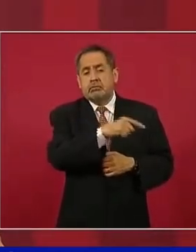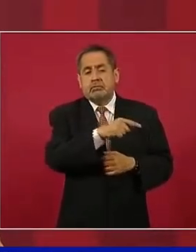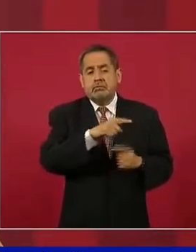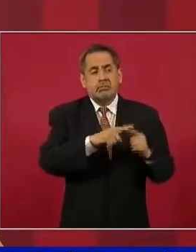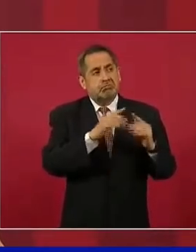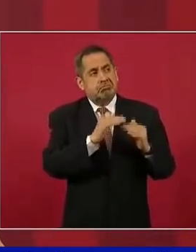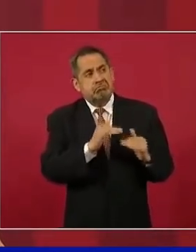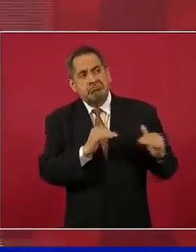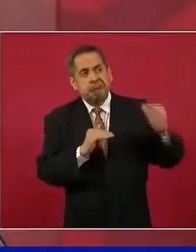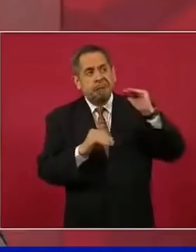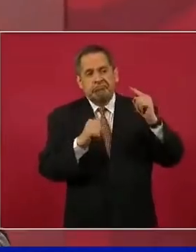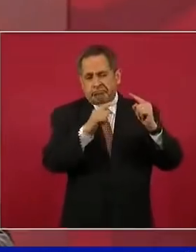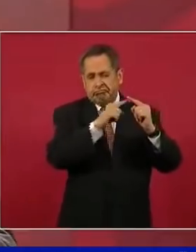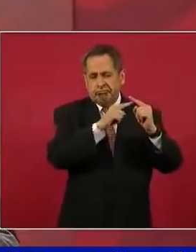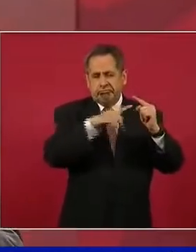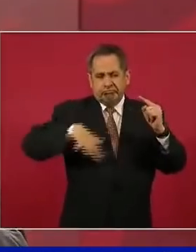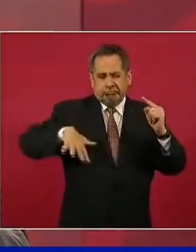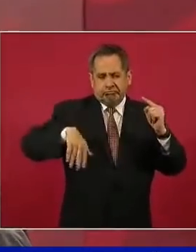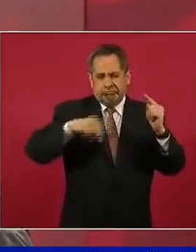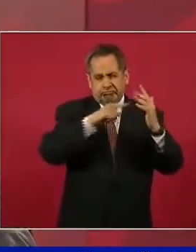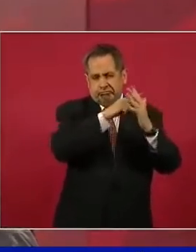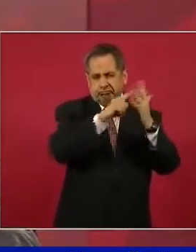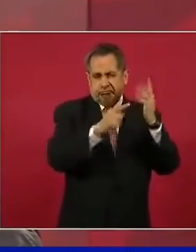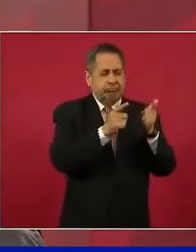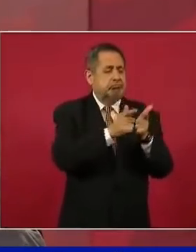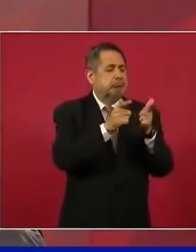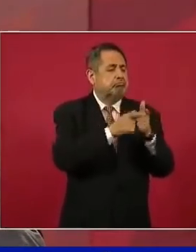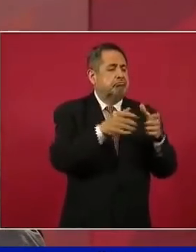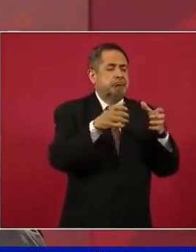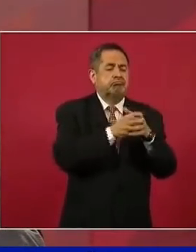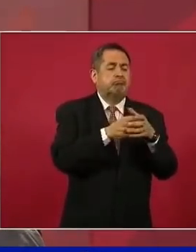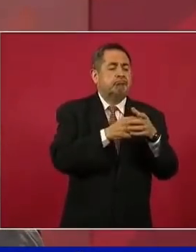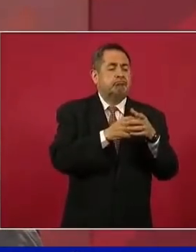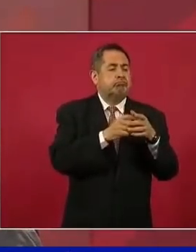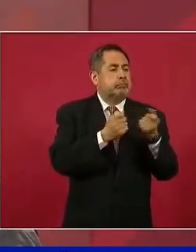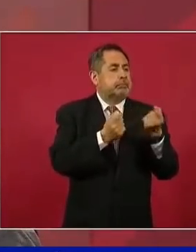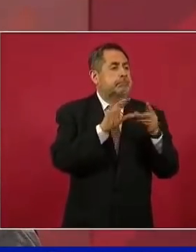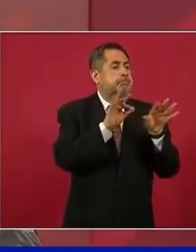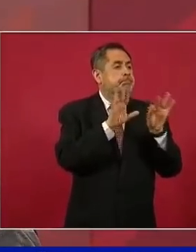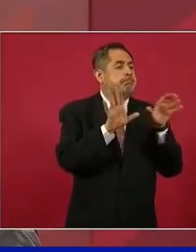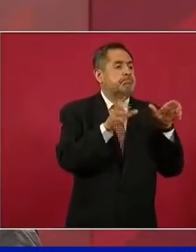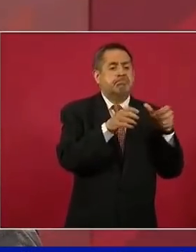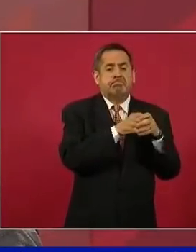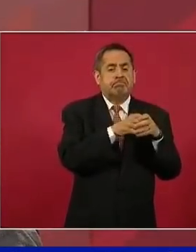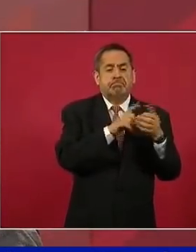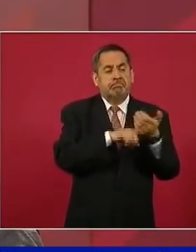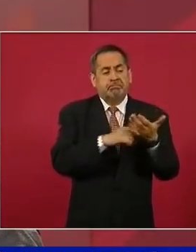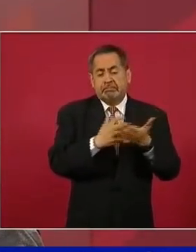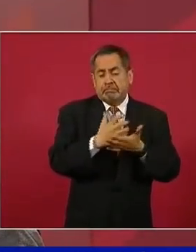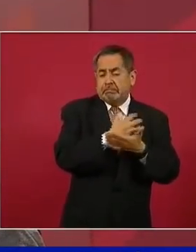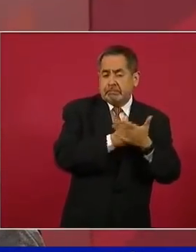los de mero arriba? Un grupo selecto.